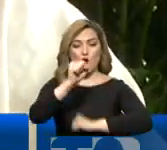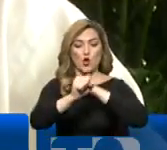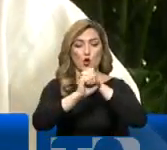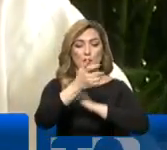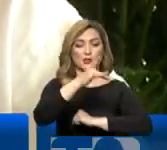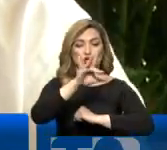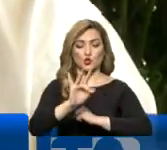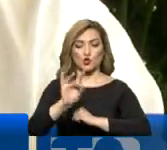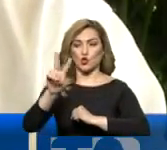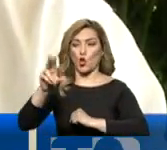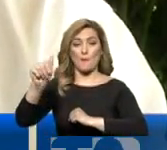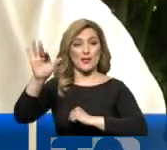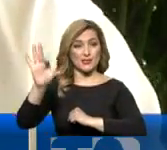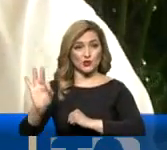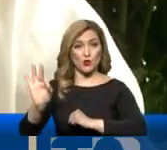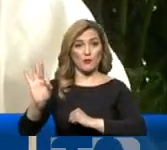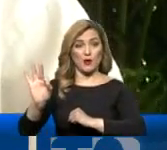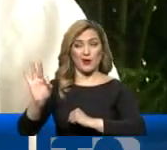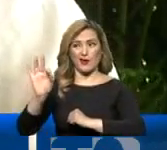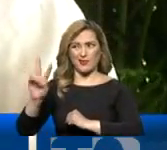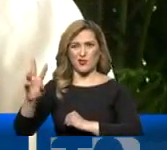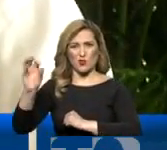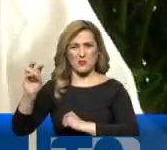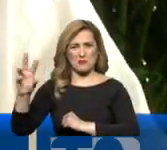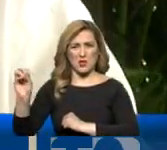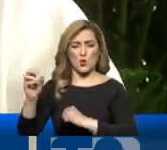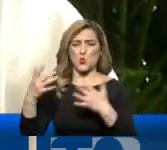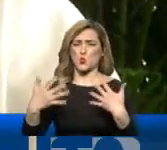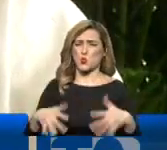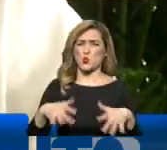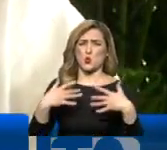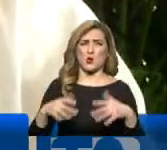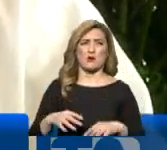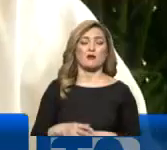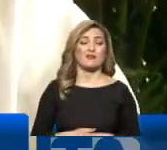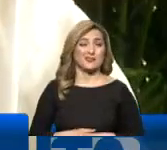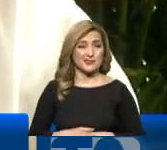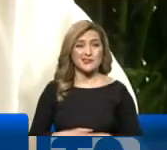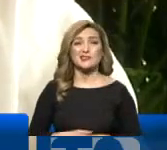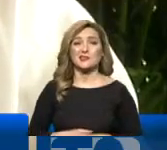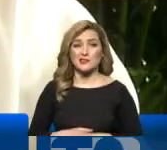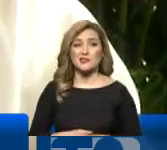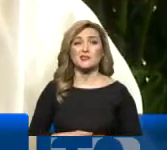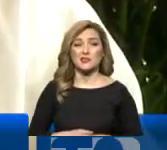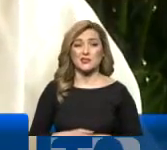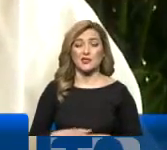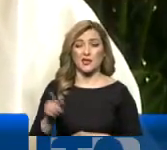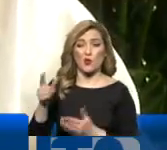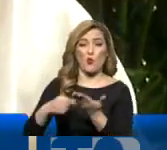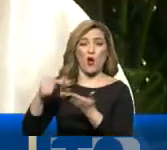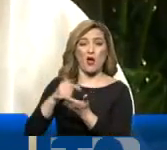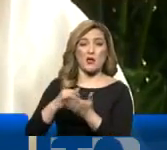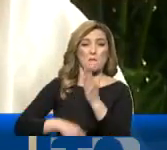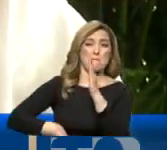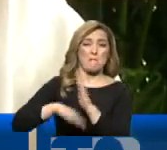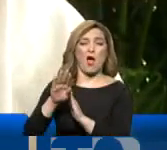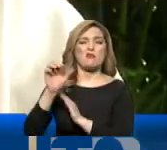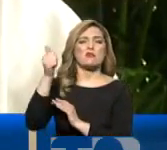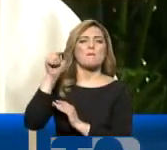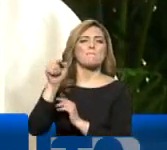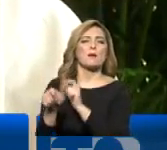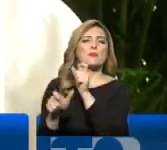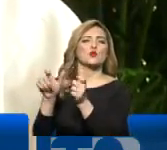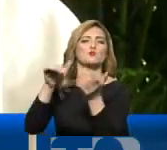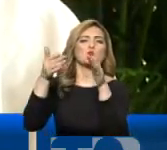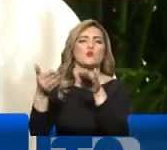del 2019 con lo que sucedió en el 2020. Sí, hay cerca de 10.000 fallecimientos extras en